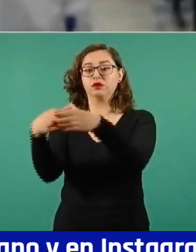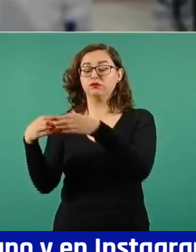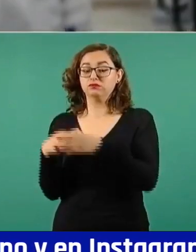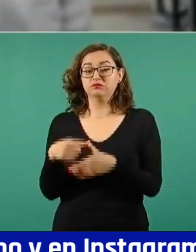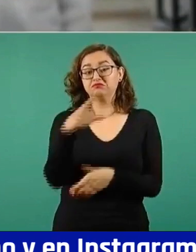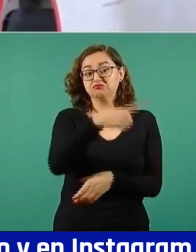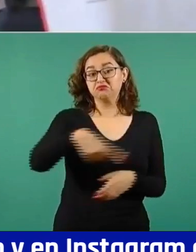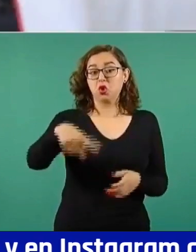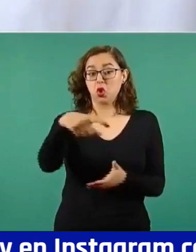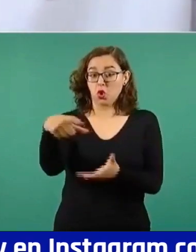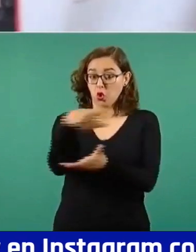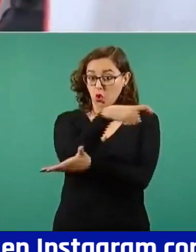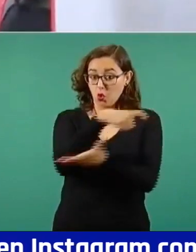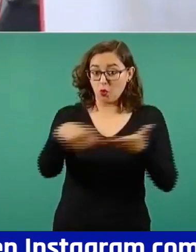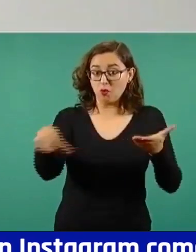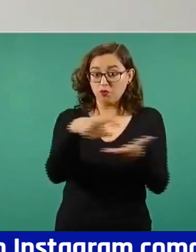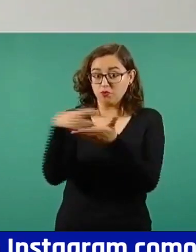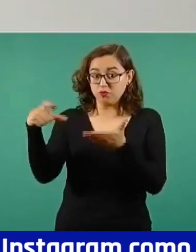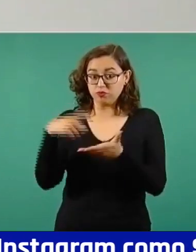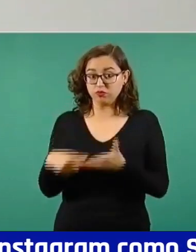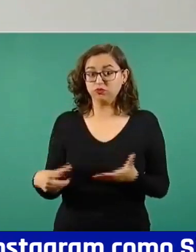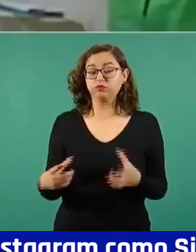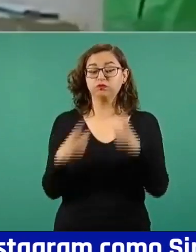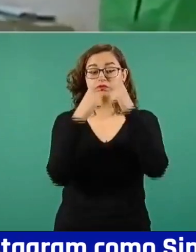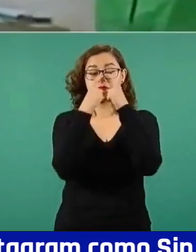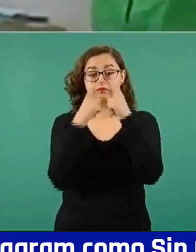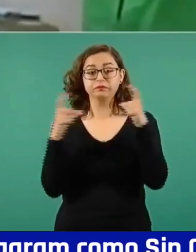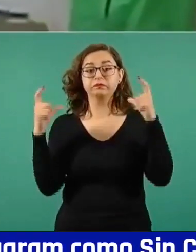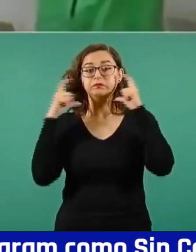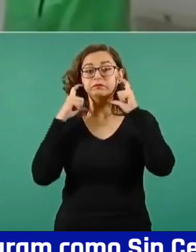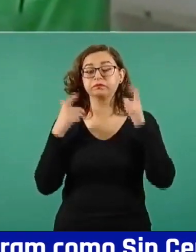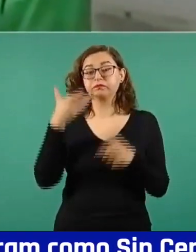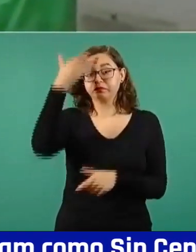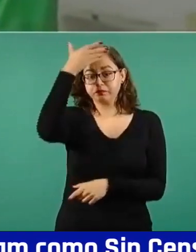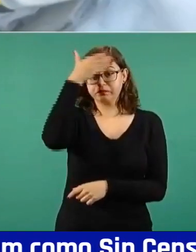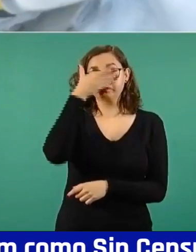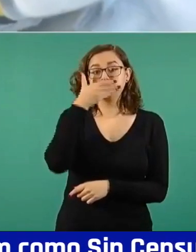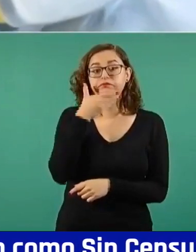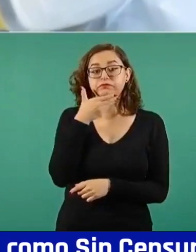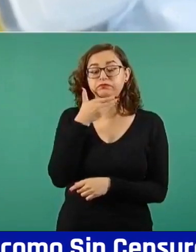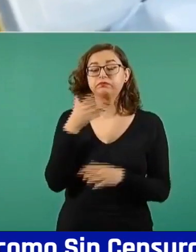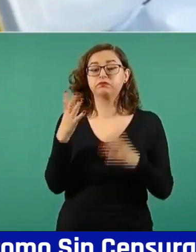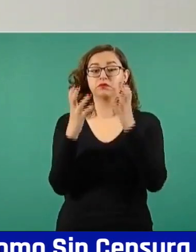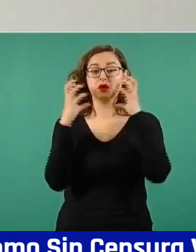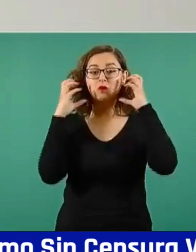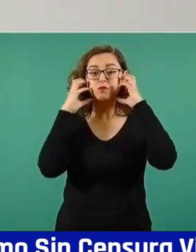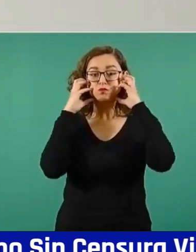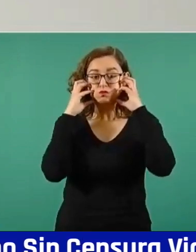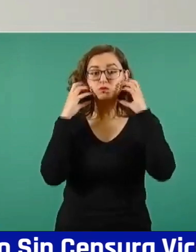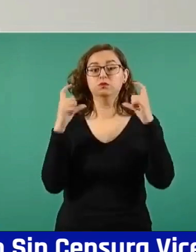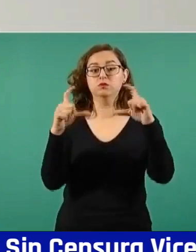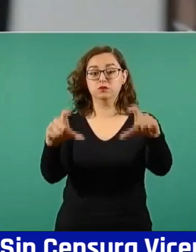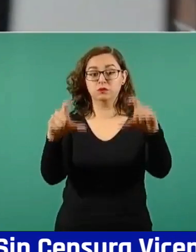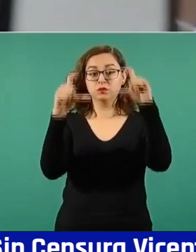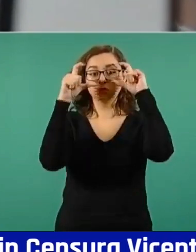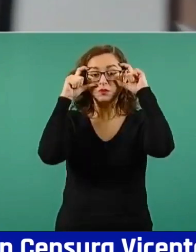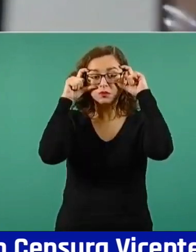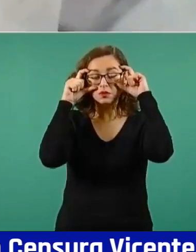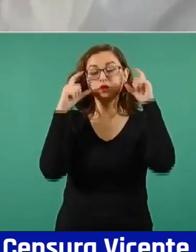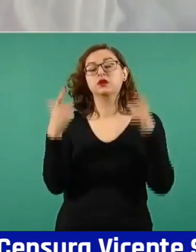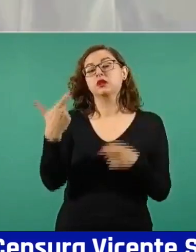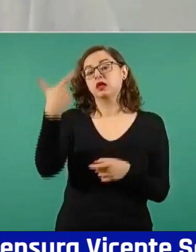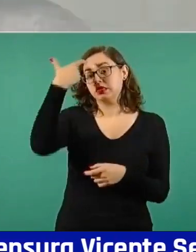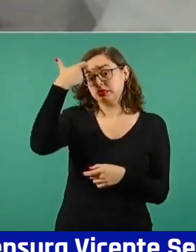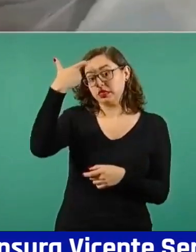equipo de bioseguridad para el voluntariado, cubrebocas, caretas para protección facial, mascarillas, lentes protectores,